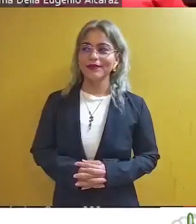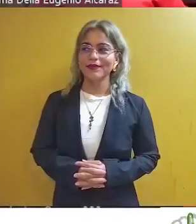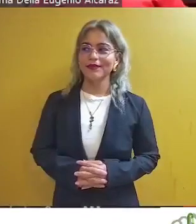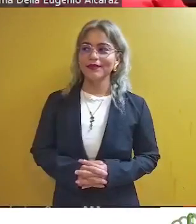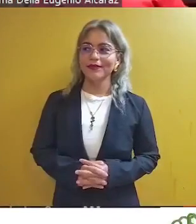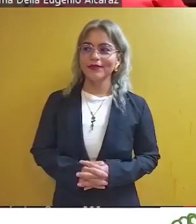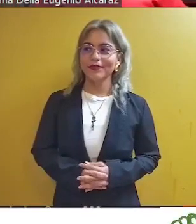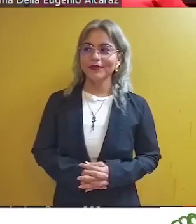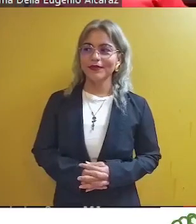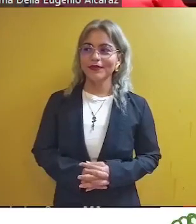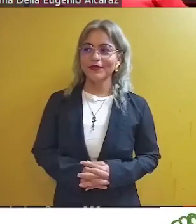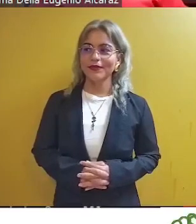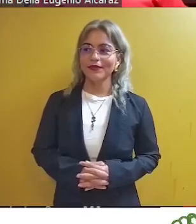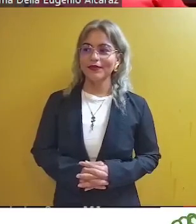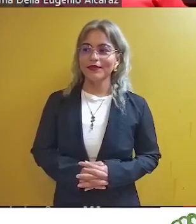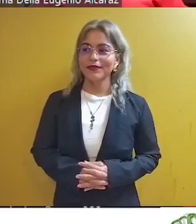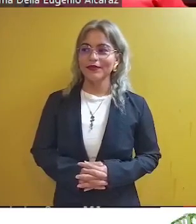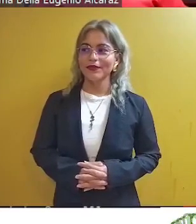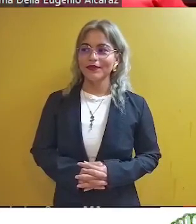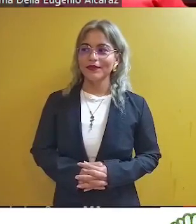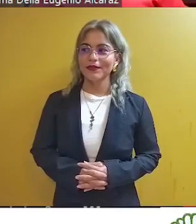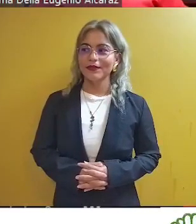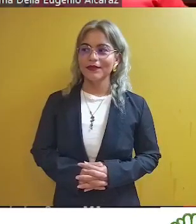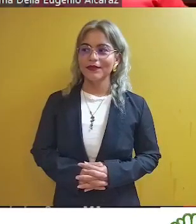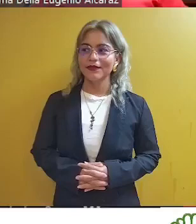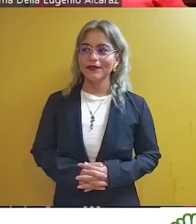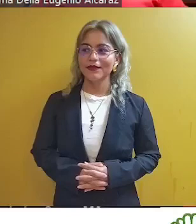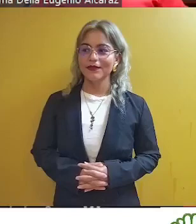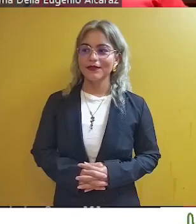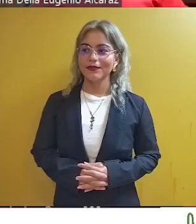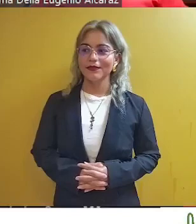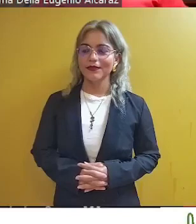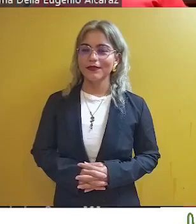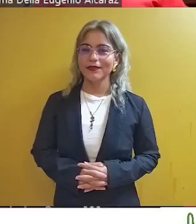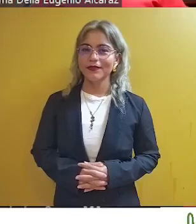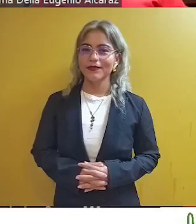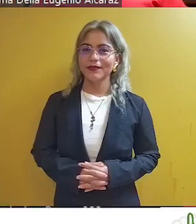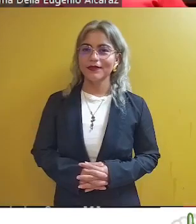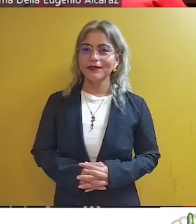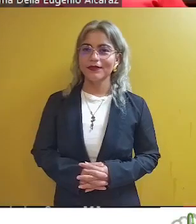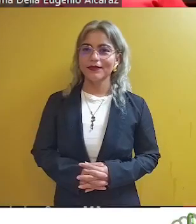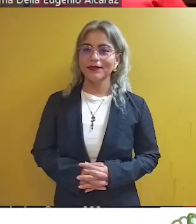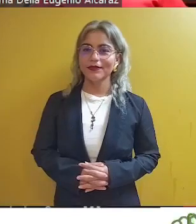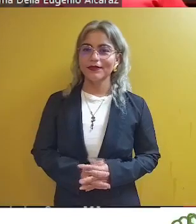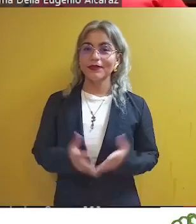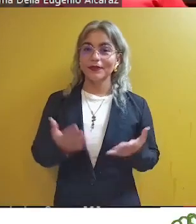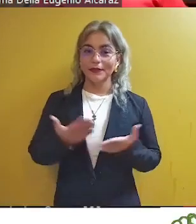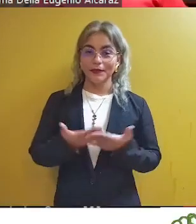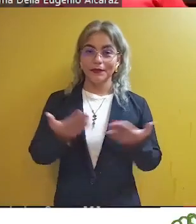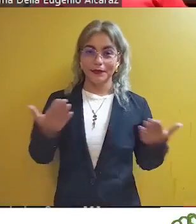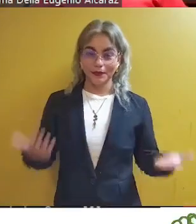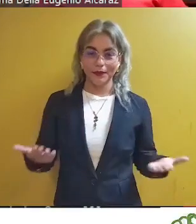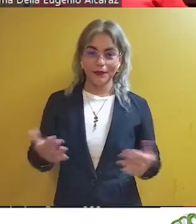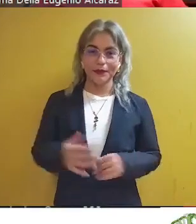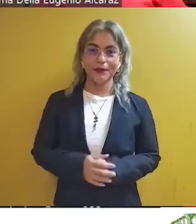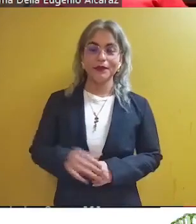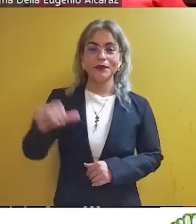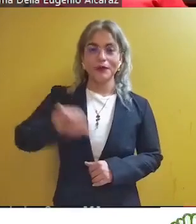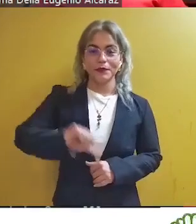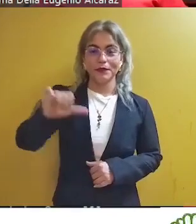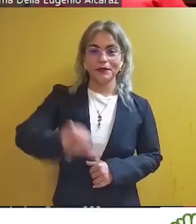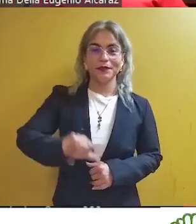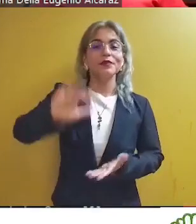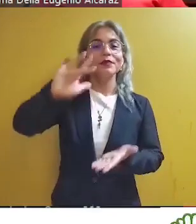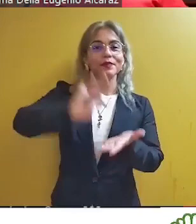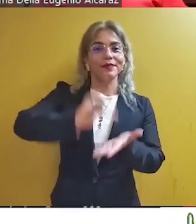Buenas tardes, sean todas y todos bienvenidos a esta sesión de resolución no presencial. Agradezco a quienes nos siguen a